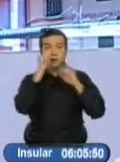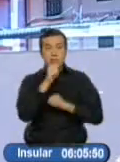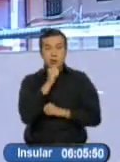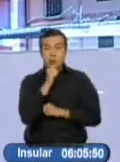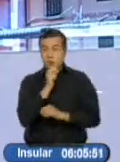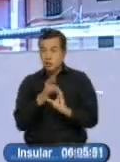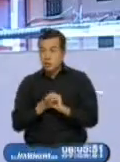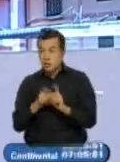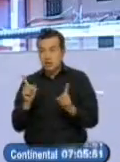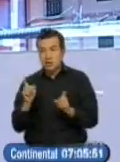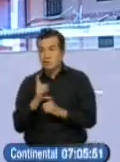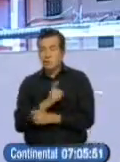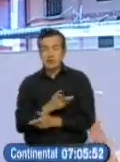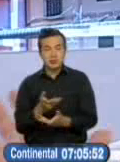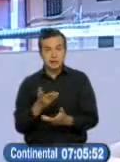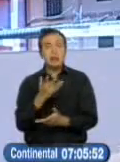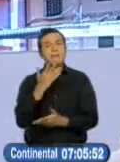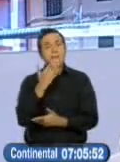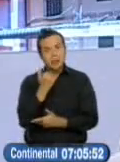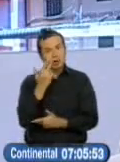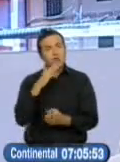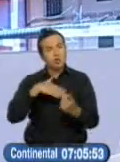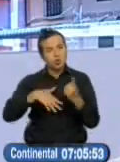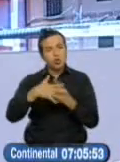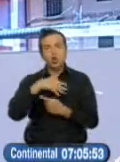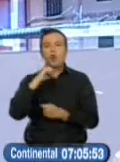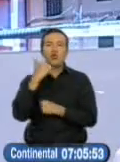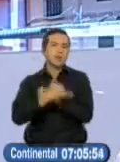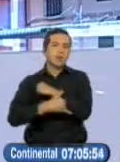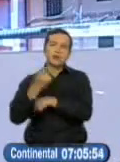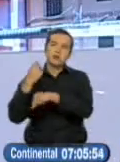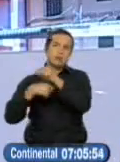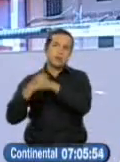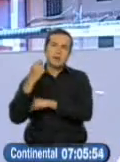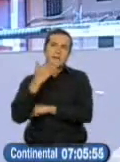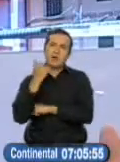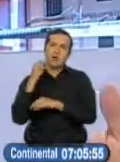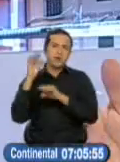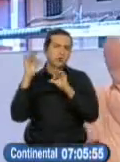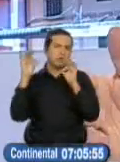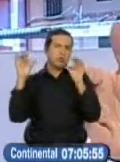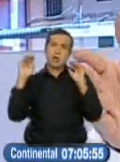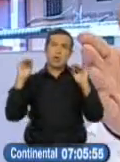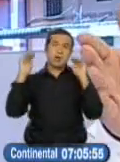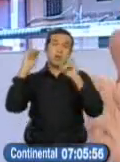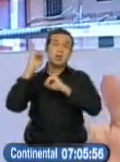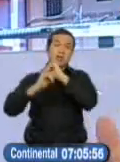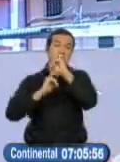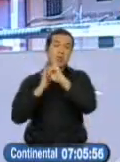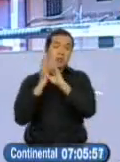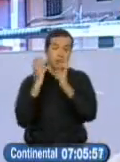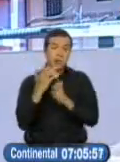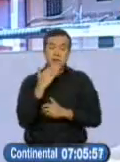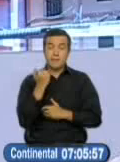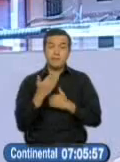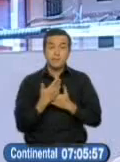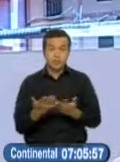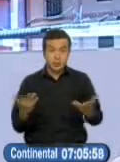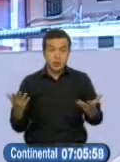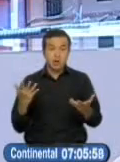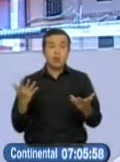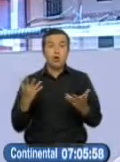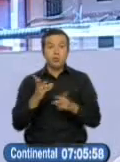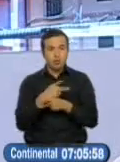sobre todo nosotros lo que queremos es mejorar nuestra condición exportadora. Necesitamos ser mucho más competitivos, necesitamos mejorar las